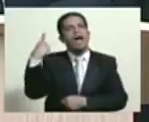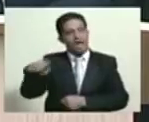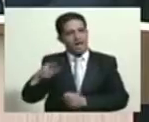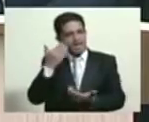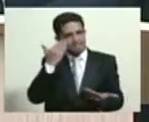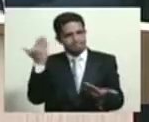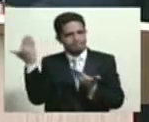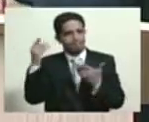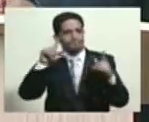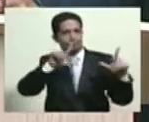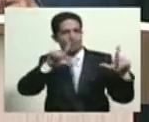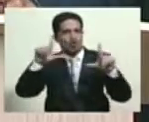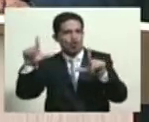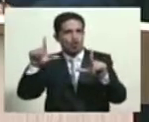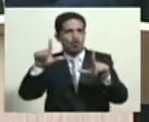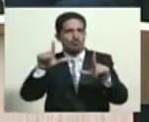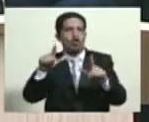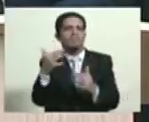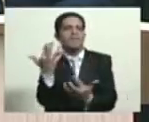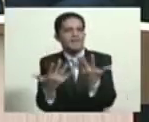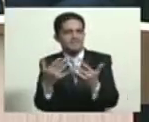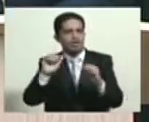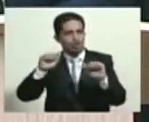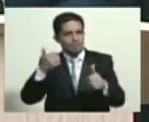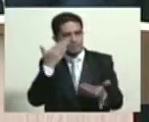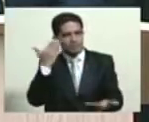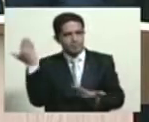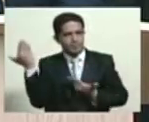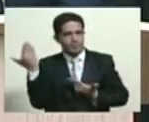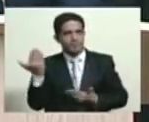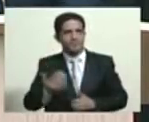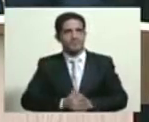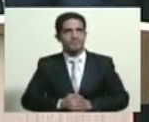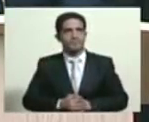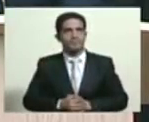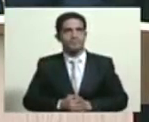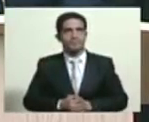del incendio que se generó.